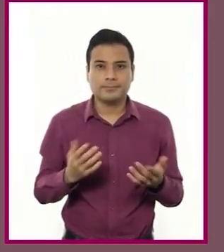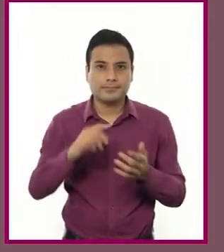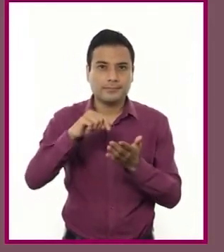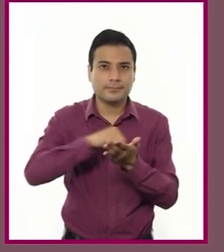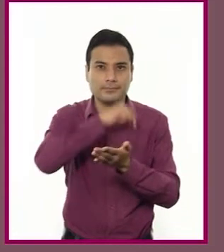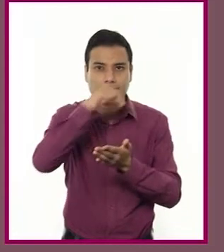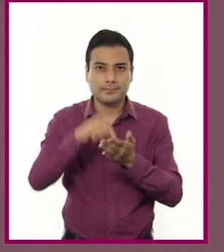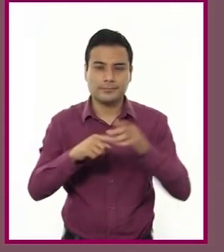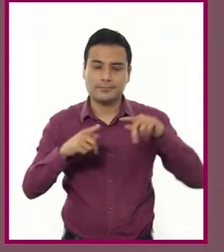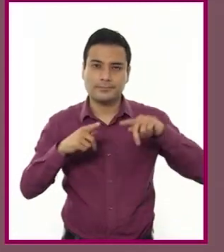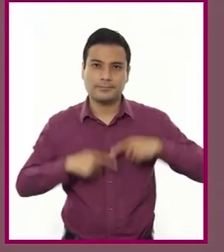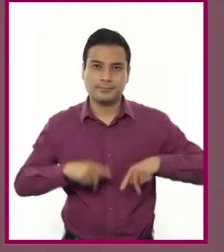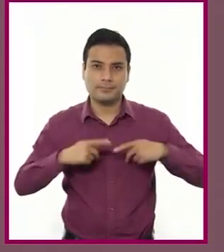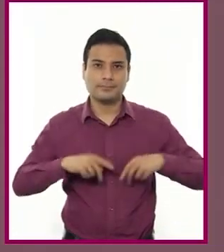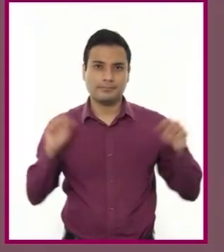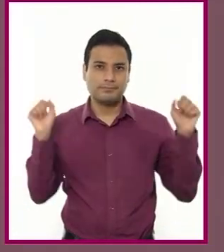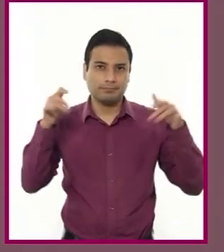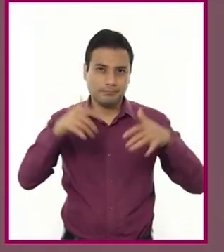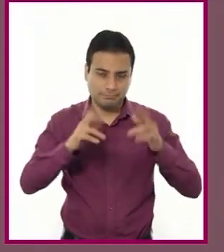visitaban.